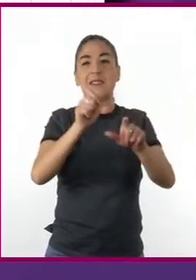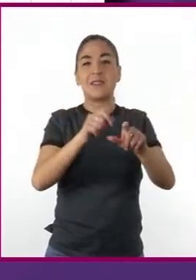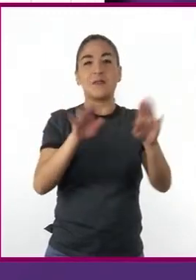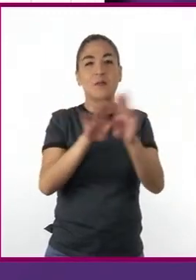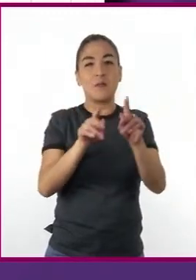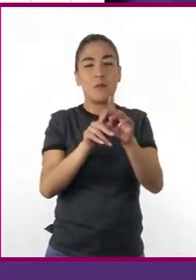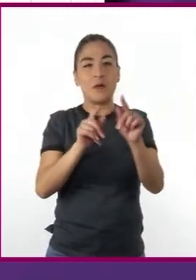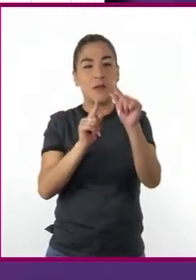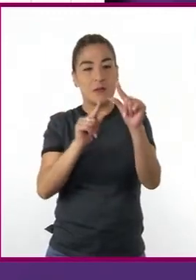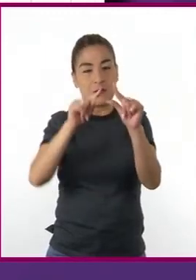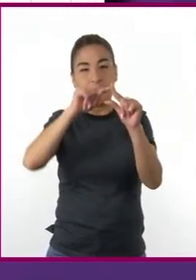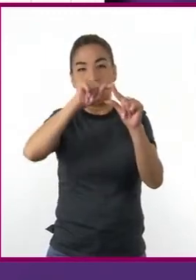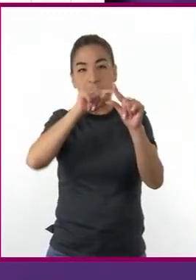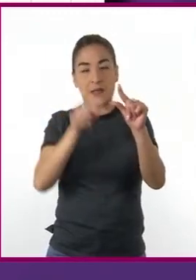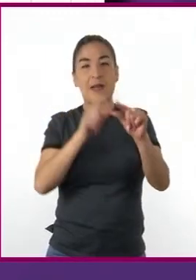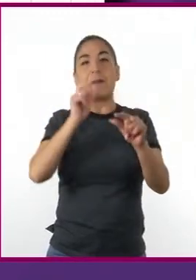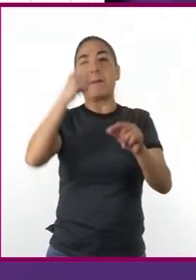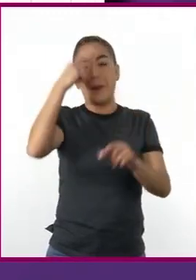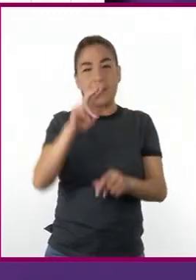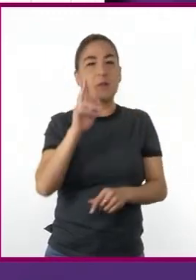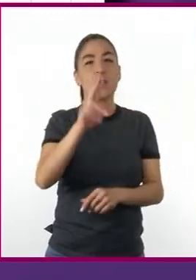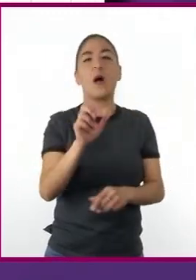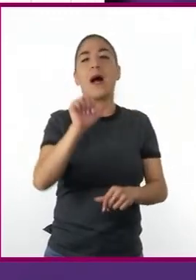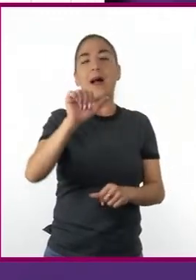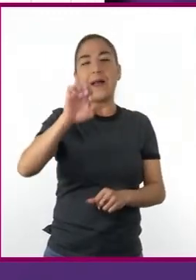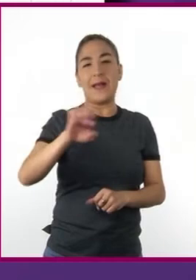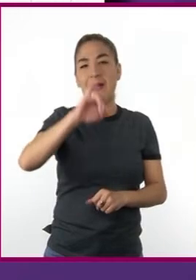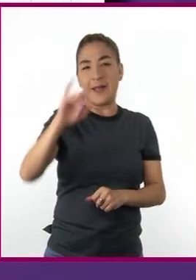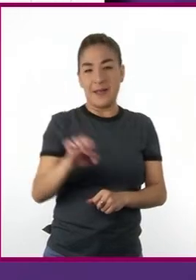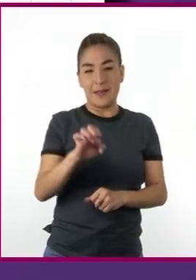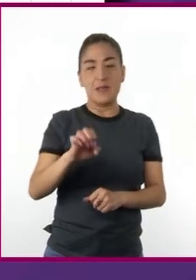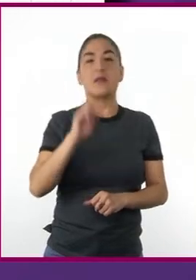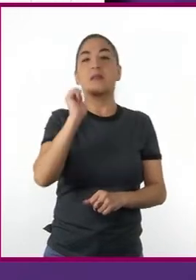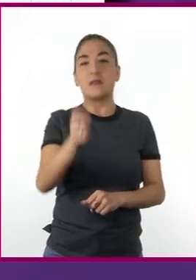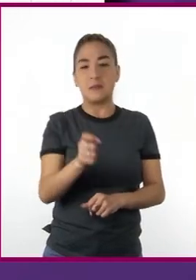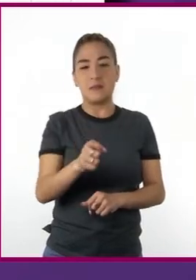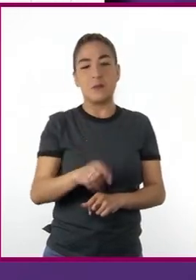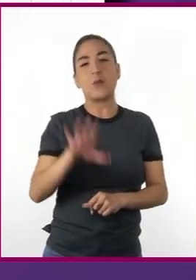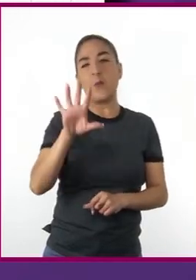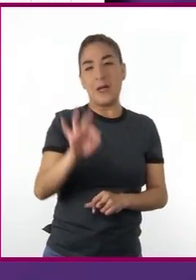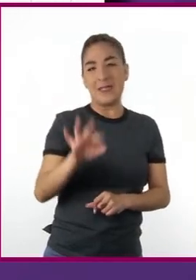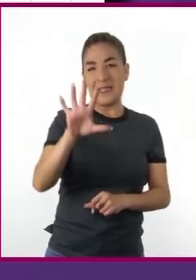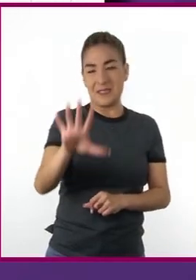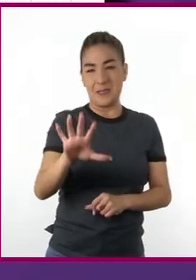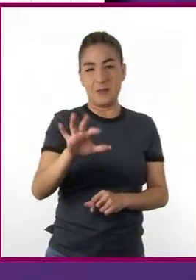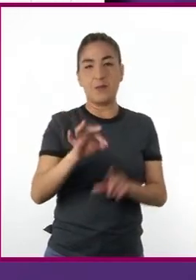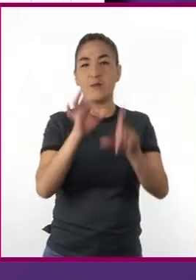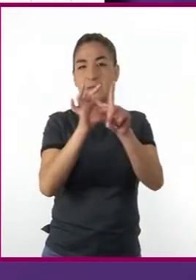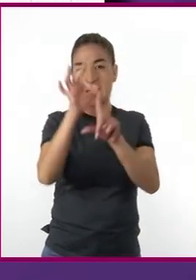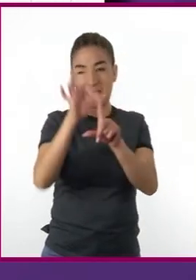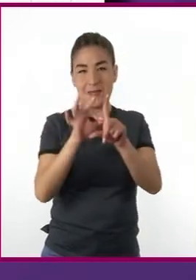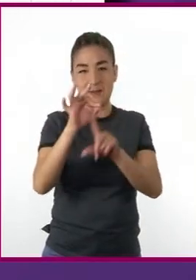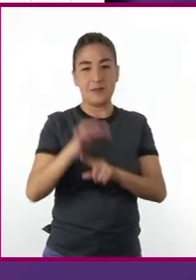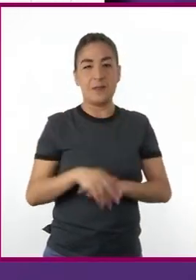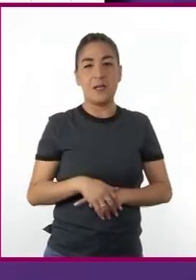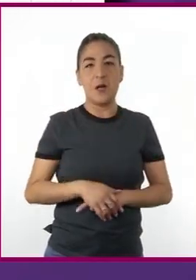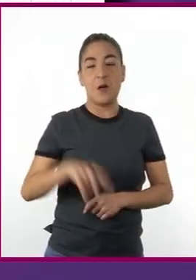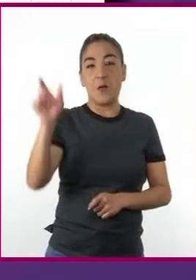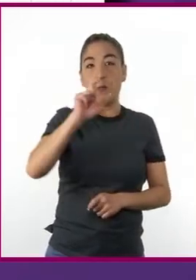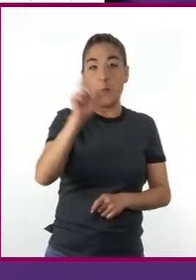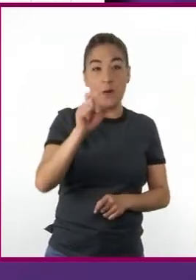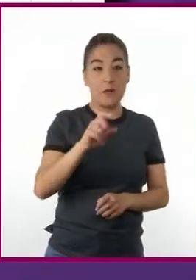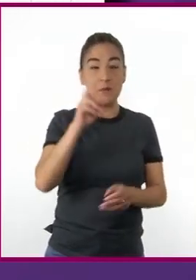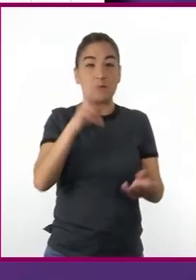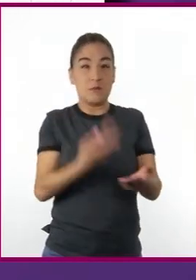ecuación y el eje de las abscisas, que es de 45 grados. Cuando duplicamos el valor de la